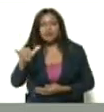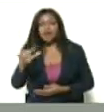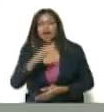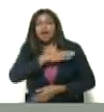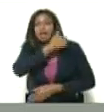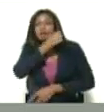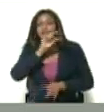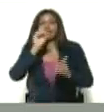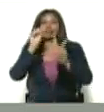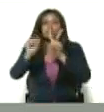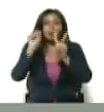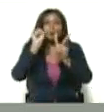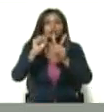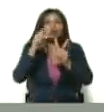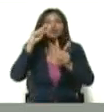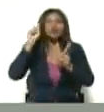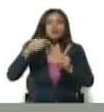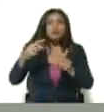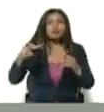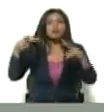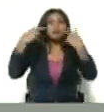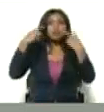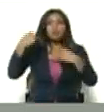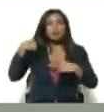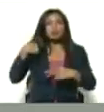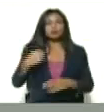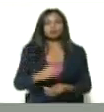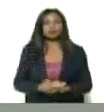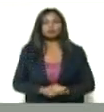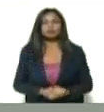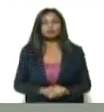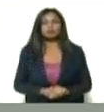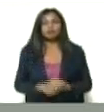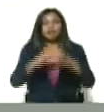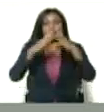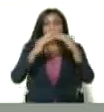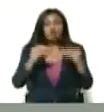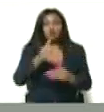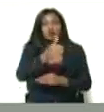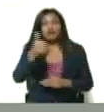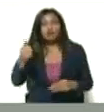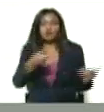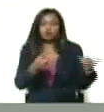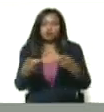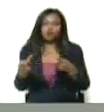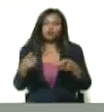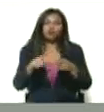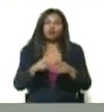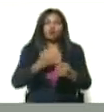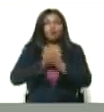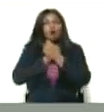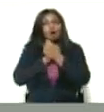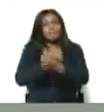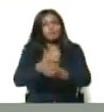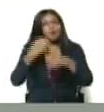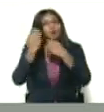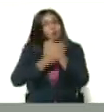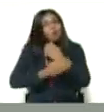Venezuela, deben estar escuchándome, Mervin Maldonado. A todos hay que recibirlos con amor, con